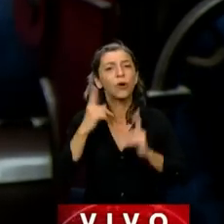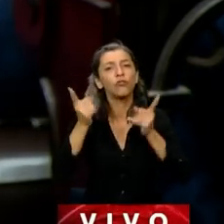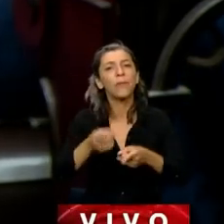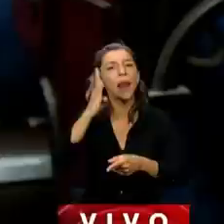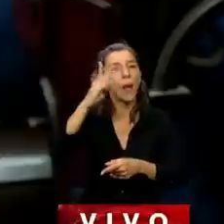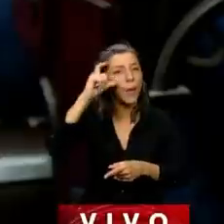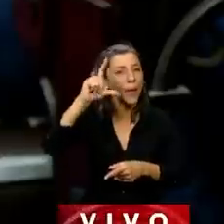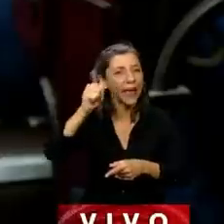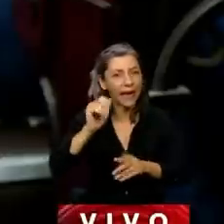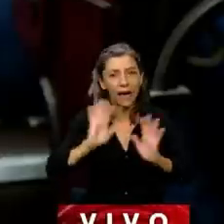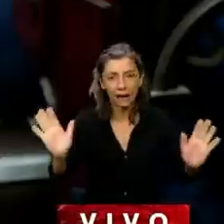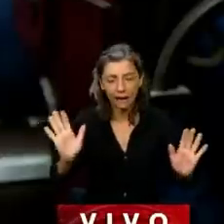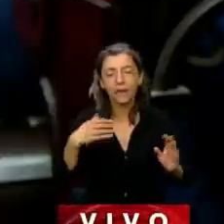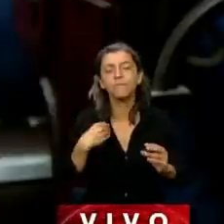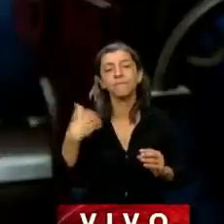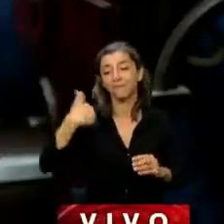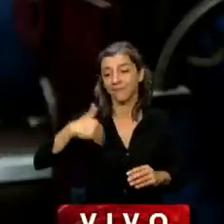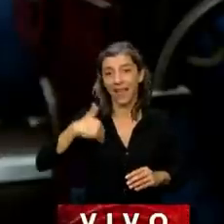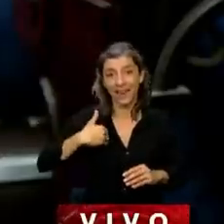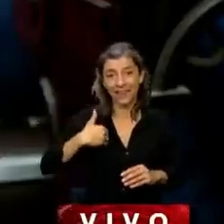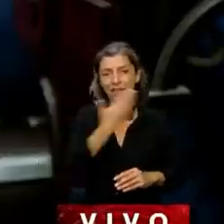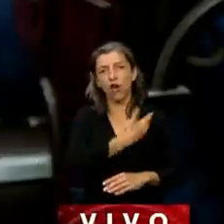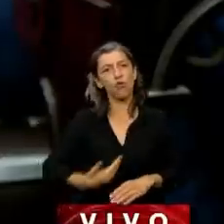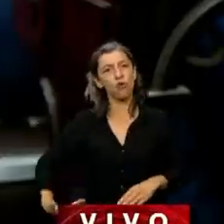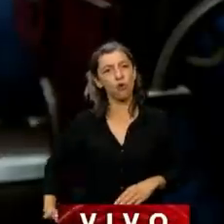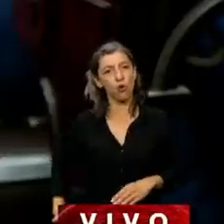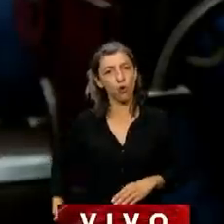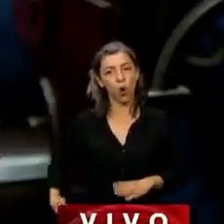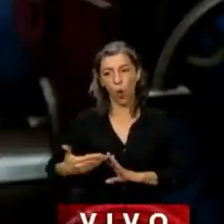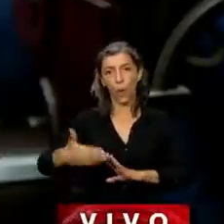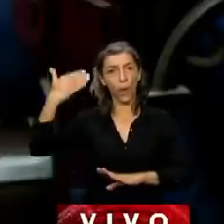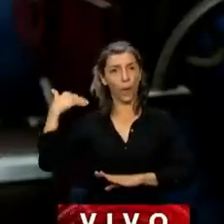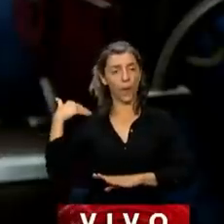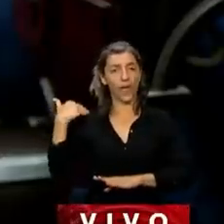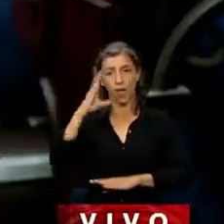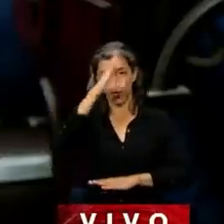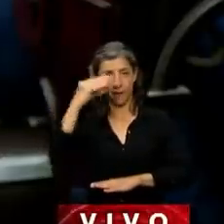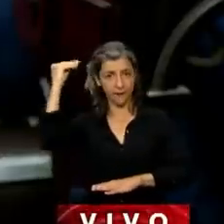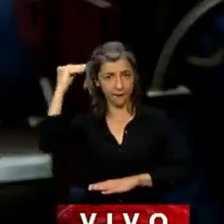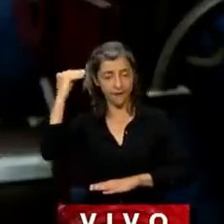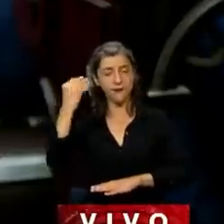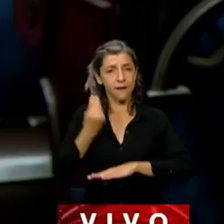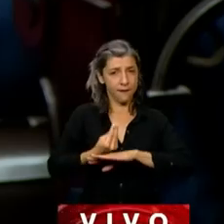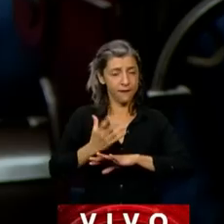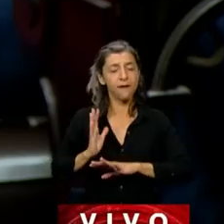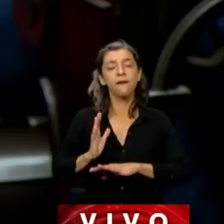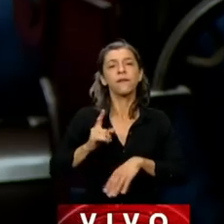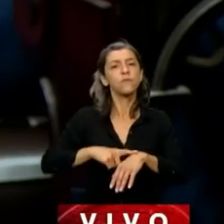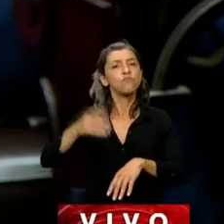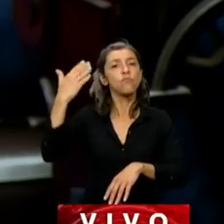becas. En Argentina, en el gobierno de Cristina Fernández de Kirchner,